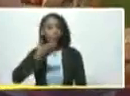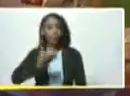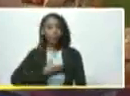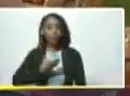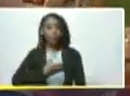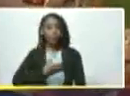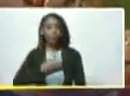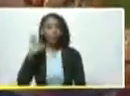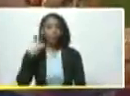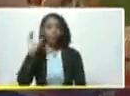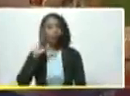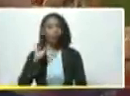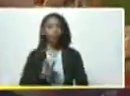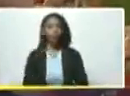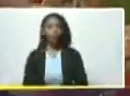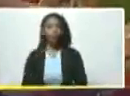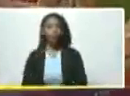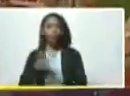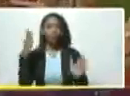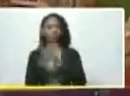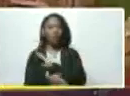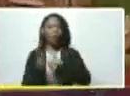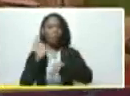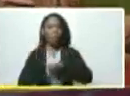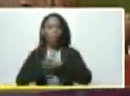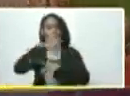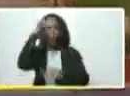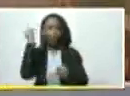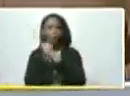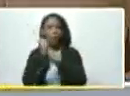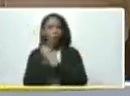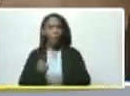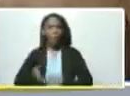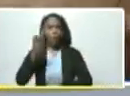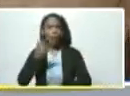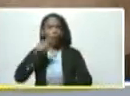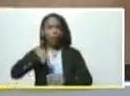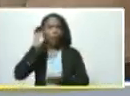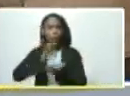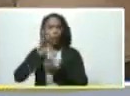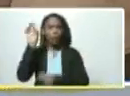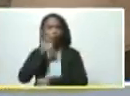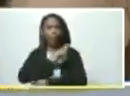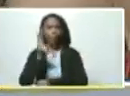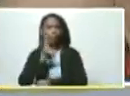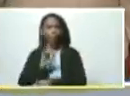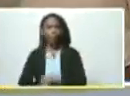la alcaldesa de Caracas, sobre lo que ha sido el trabajo particular en la capital de la República.